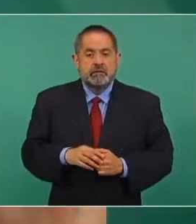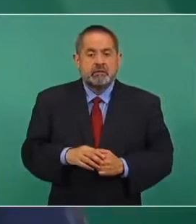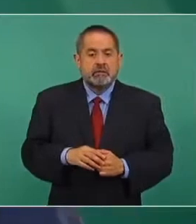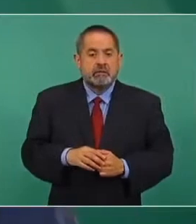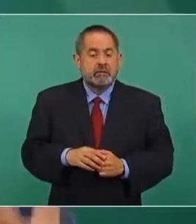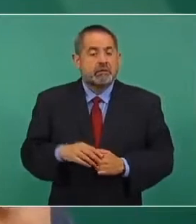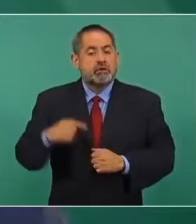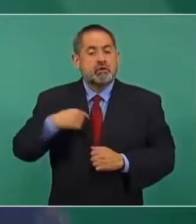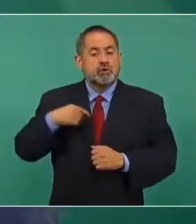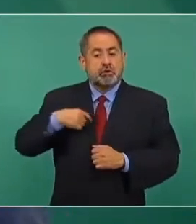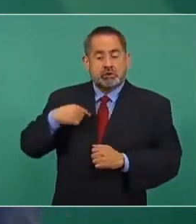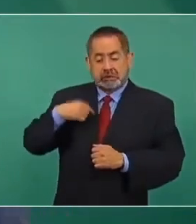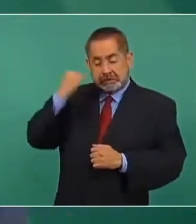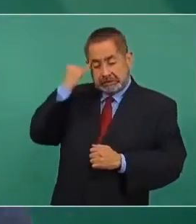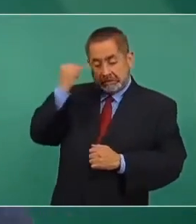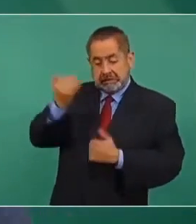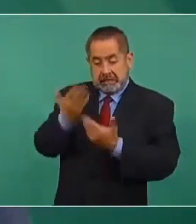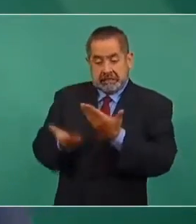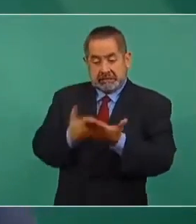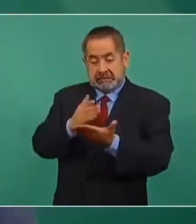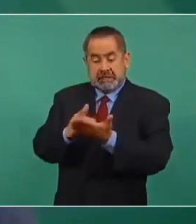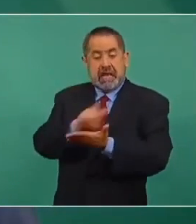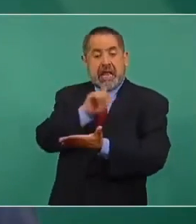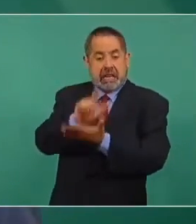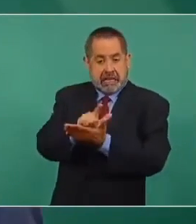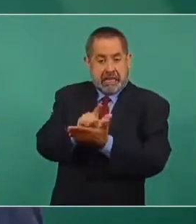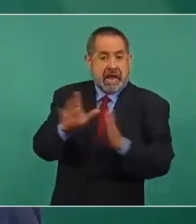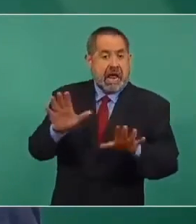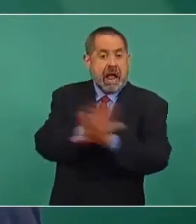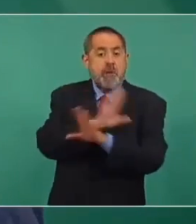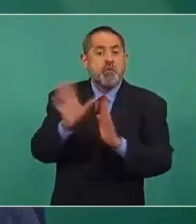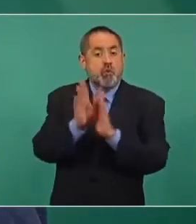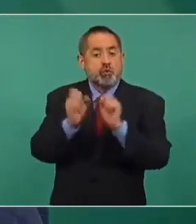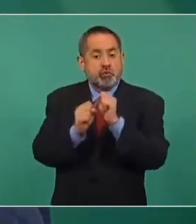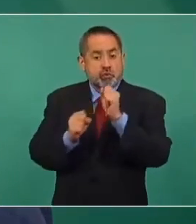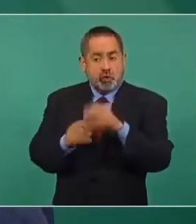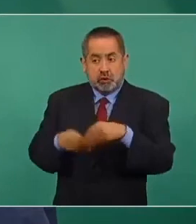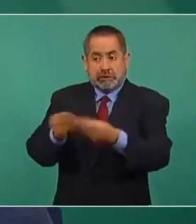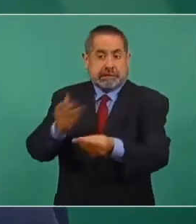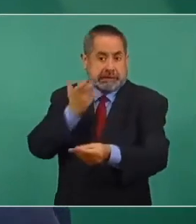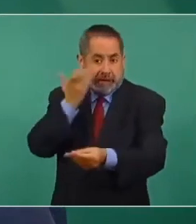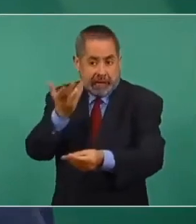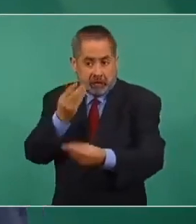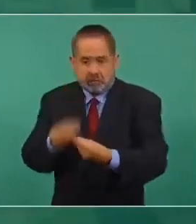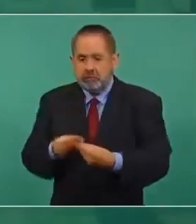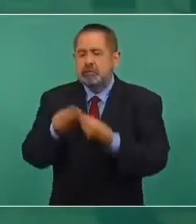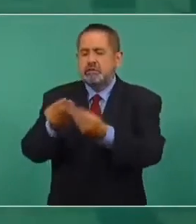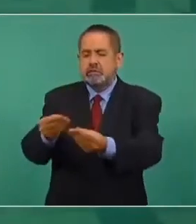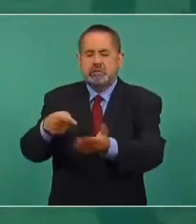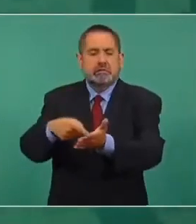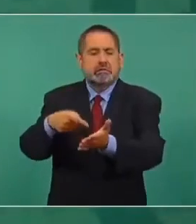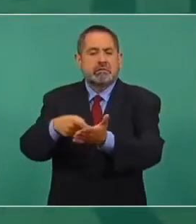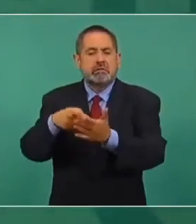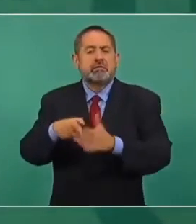Enviamos nosotros una iniciativa de reforma constitucional para la